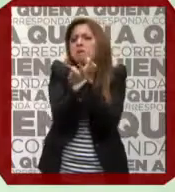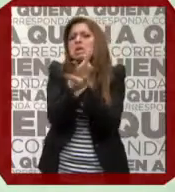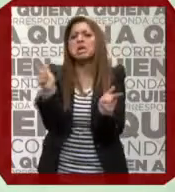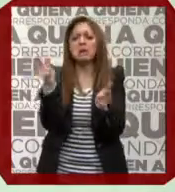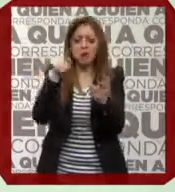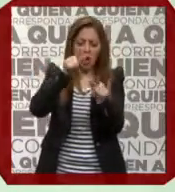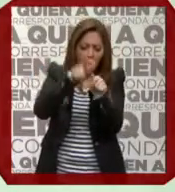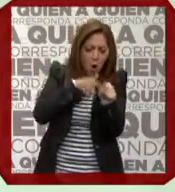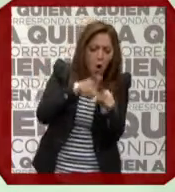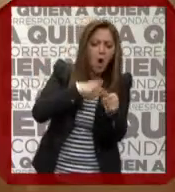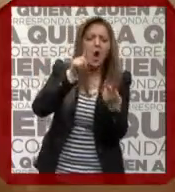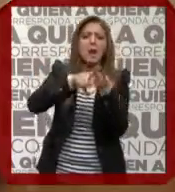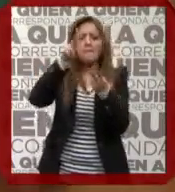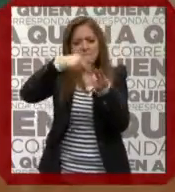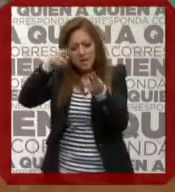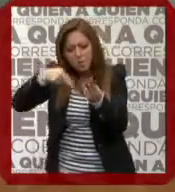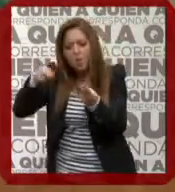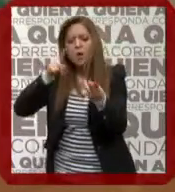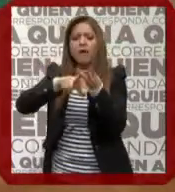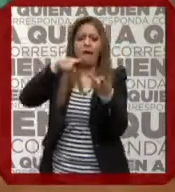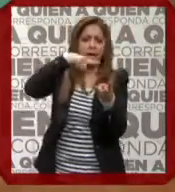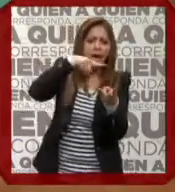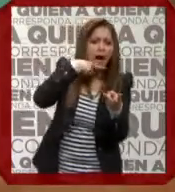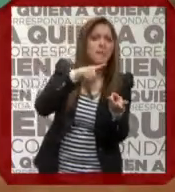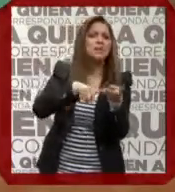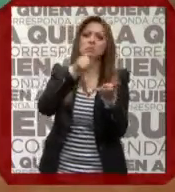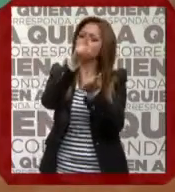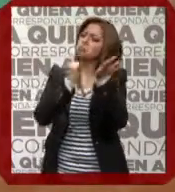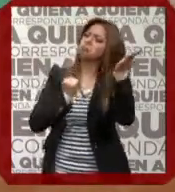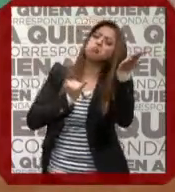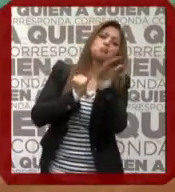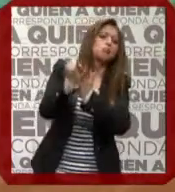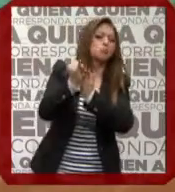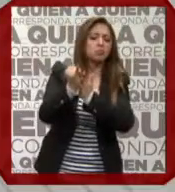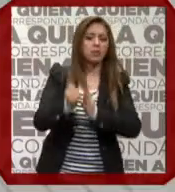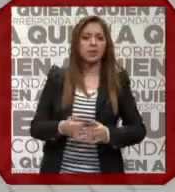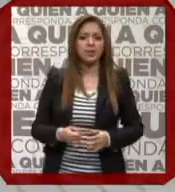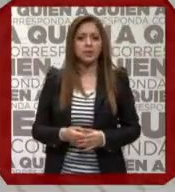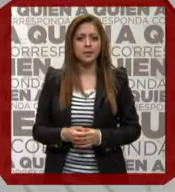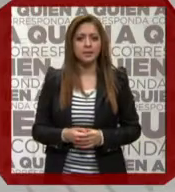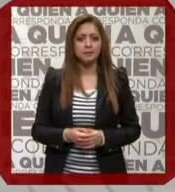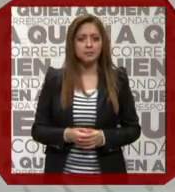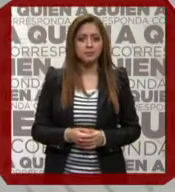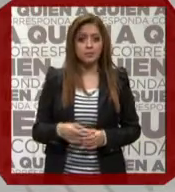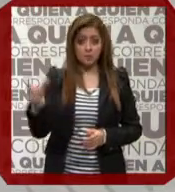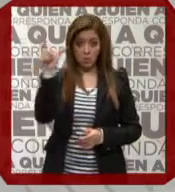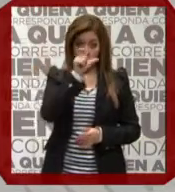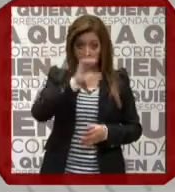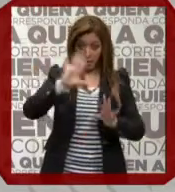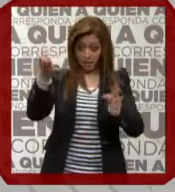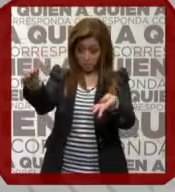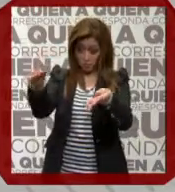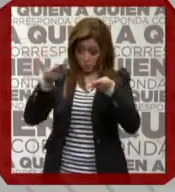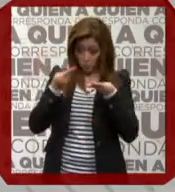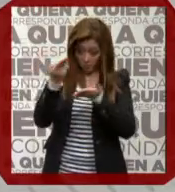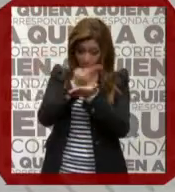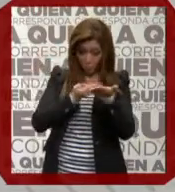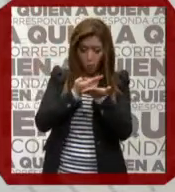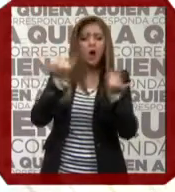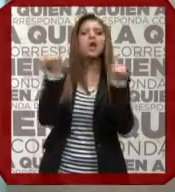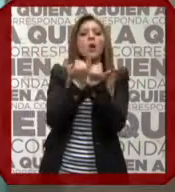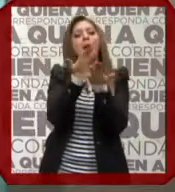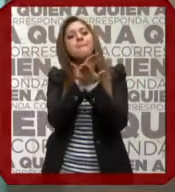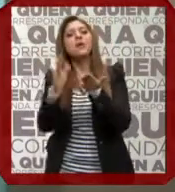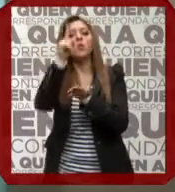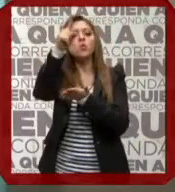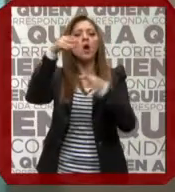con colores, con pinturas, con lápiz, como gusten, y que además de enviarnos su dibujo, nos envíen una hojita que